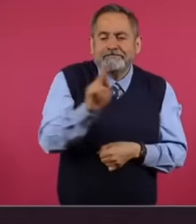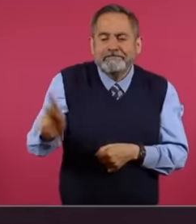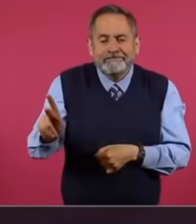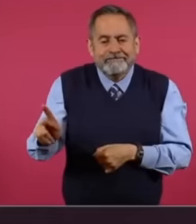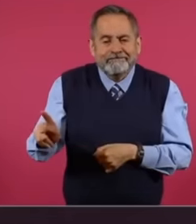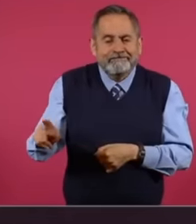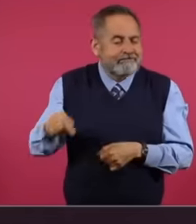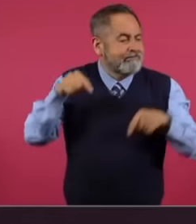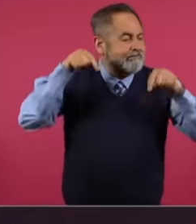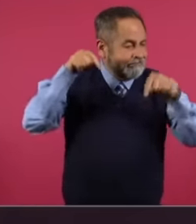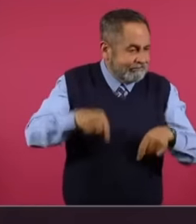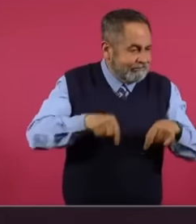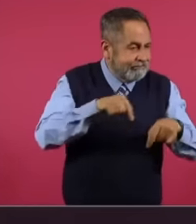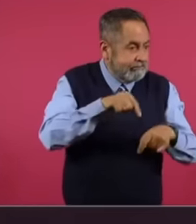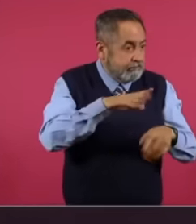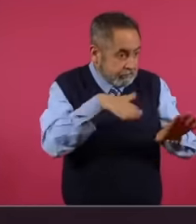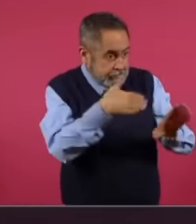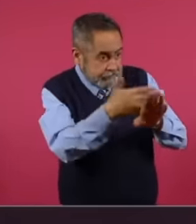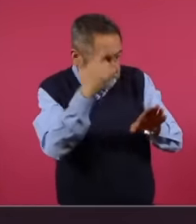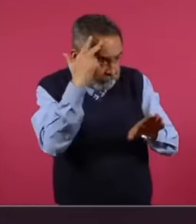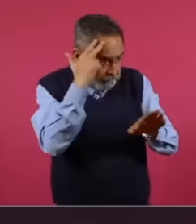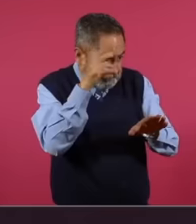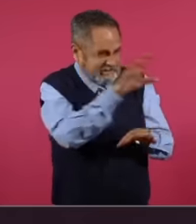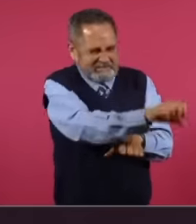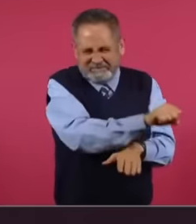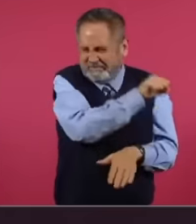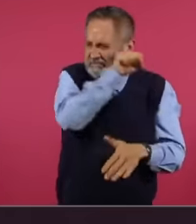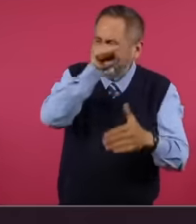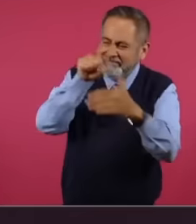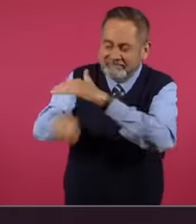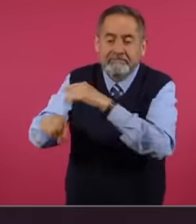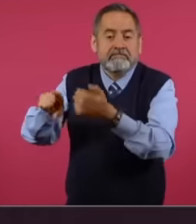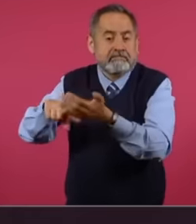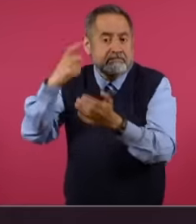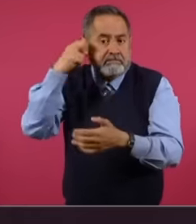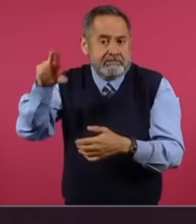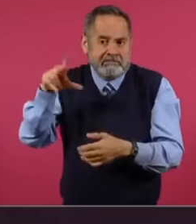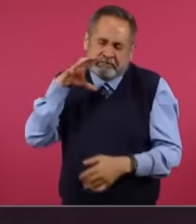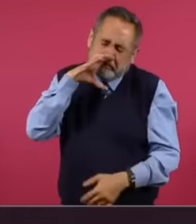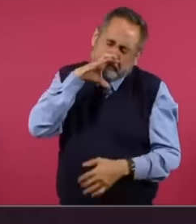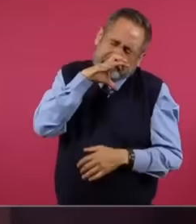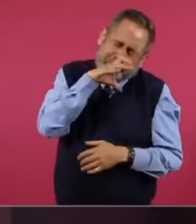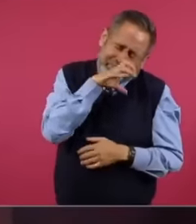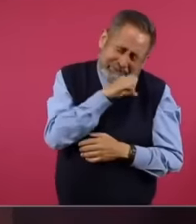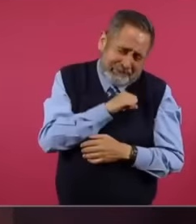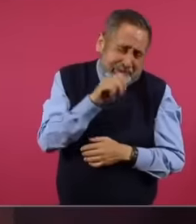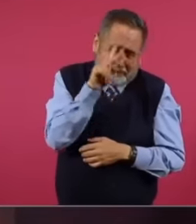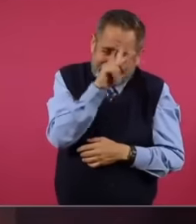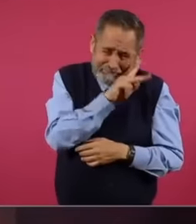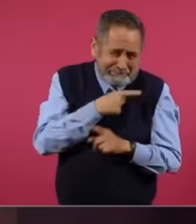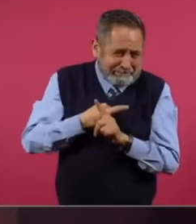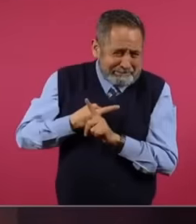la Siberia del trópico en México, en el porfiriato, era Quintana Roo.